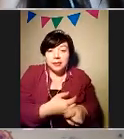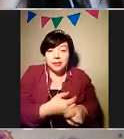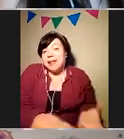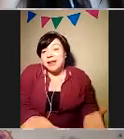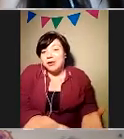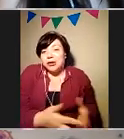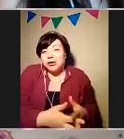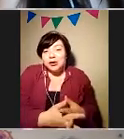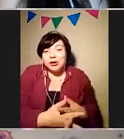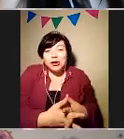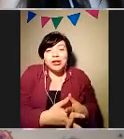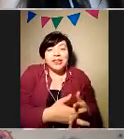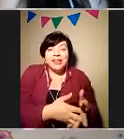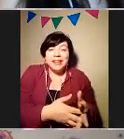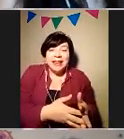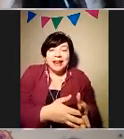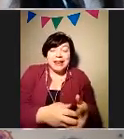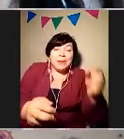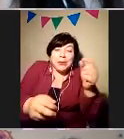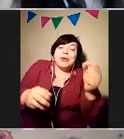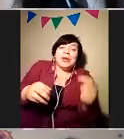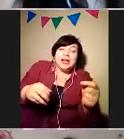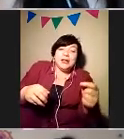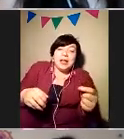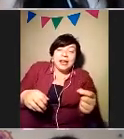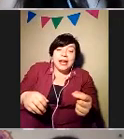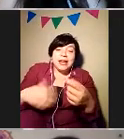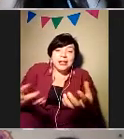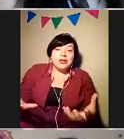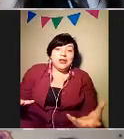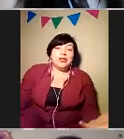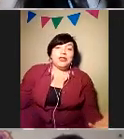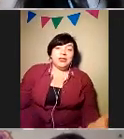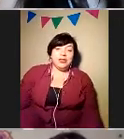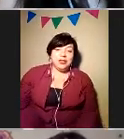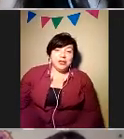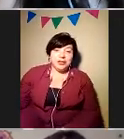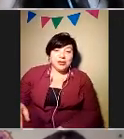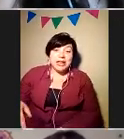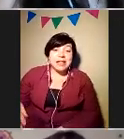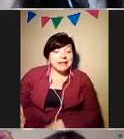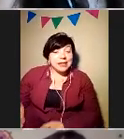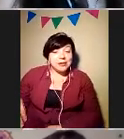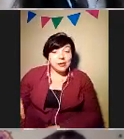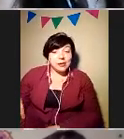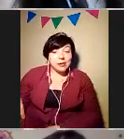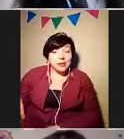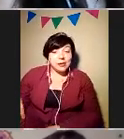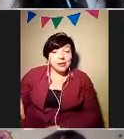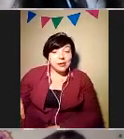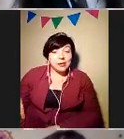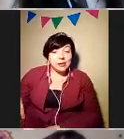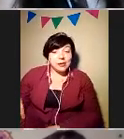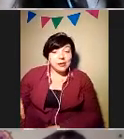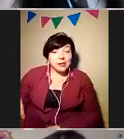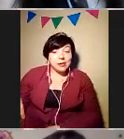teniendo un impacto ambiental, porque en el fondo estoy poniendo un granito de arena en que esto no siga avanzando.